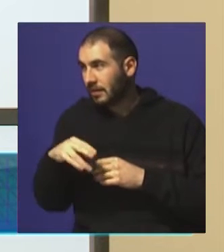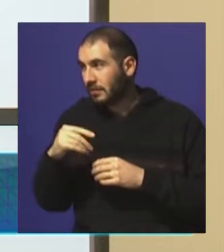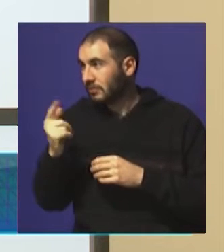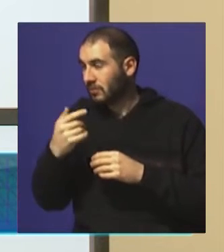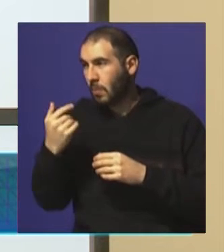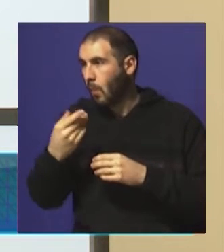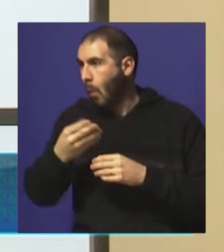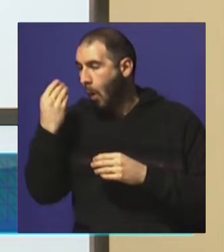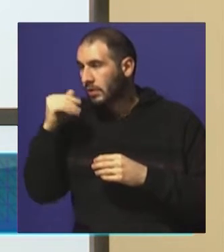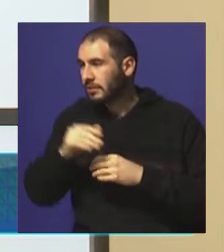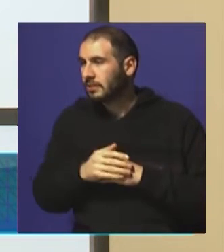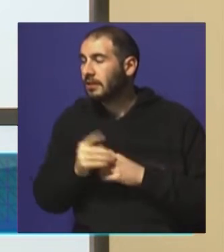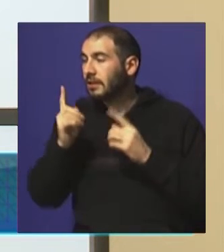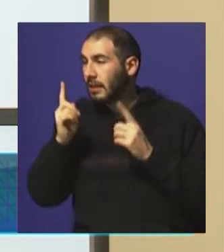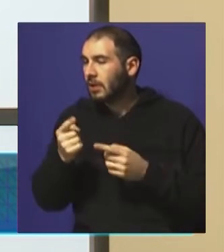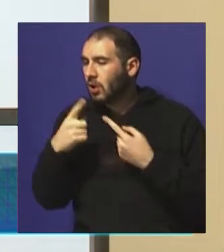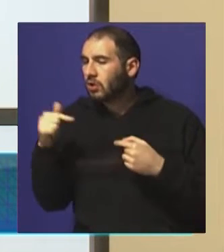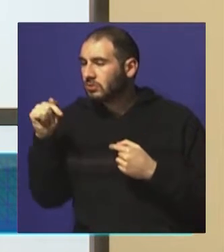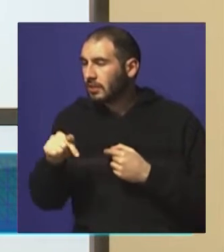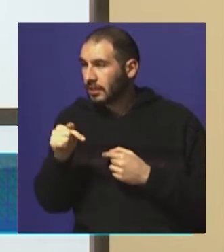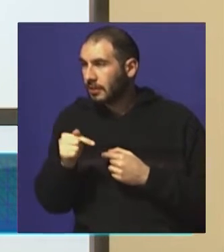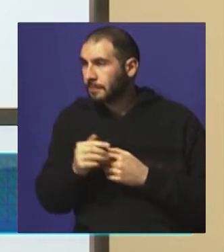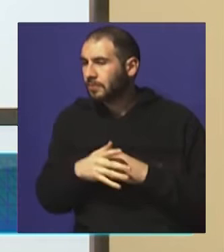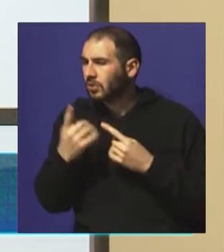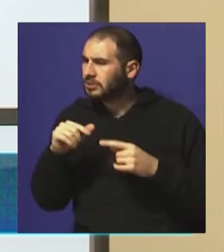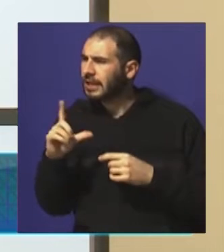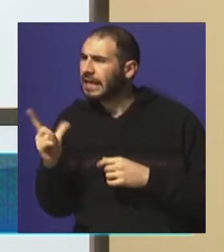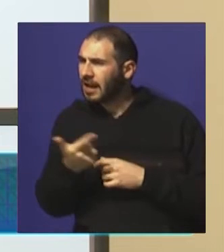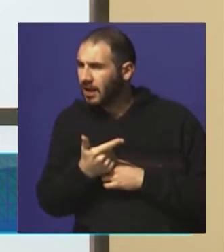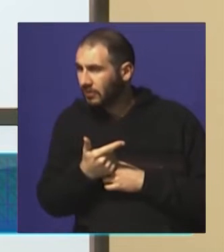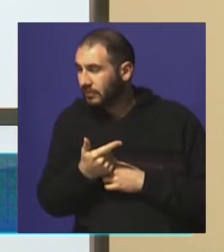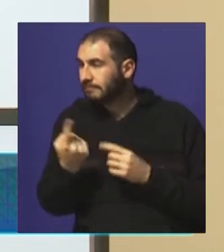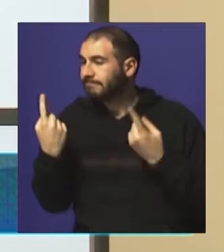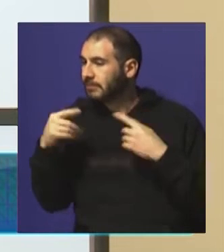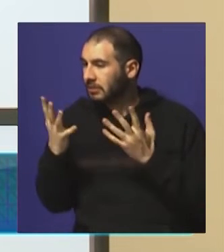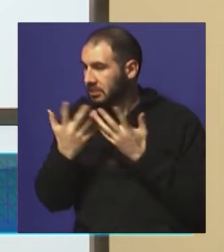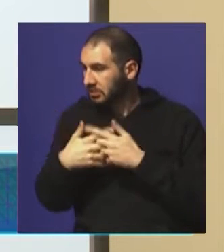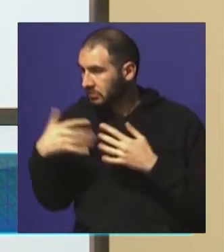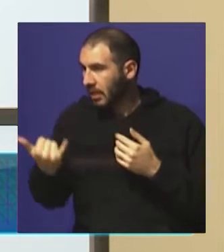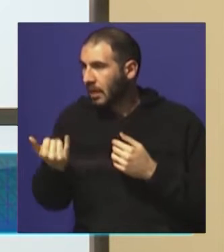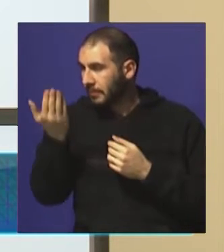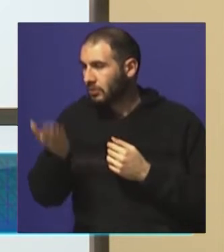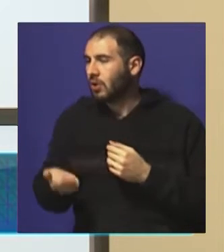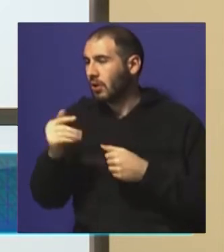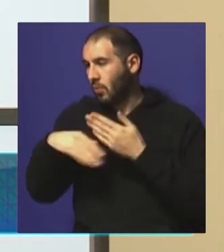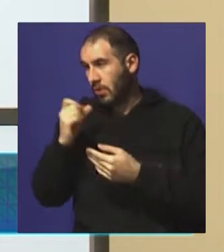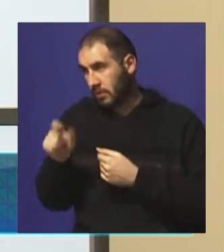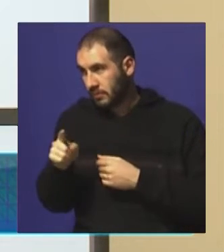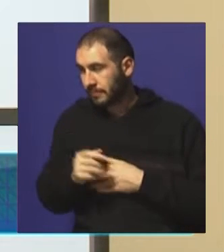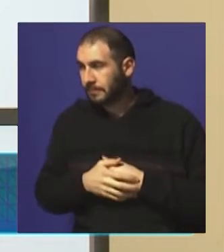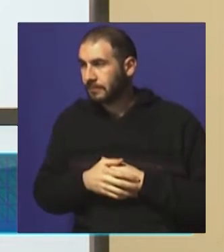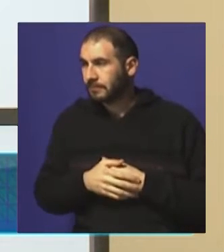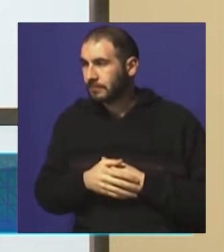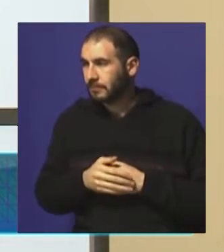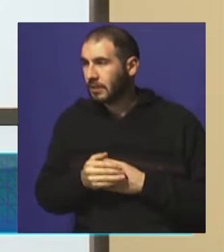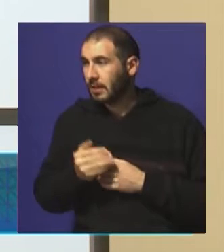ilimitada. Inclusive se da un hecho bastante particular, pero tiene que ver con la personalidad del propio jugador, que él